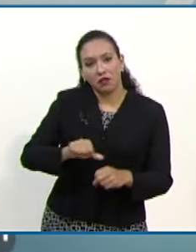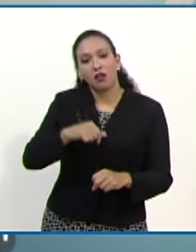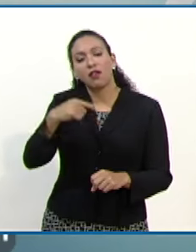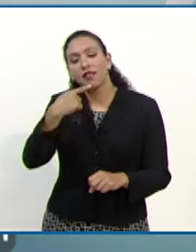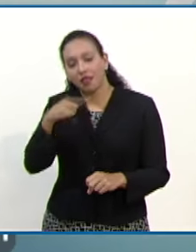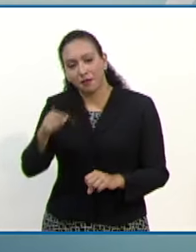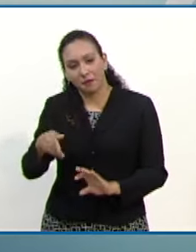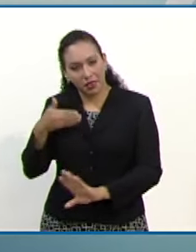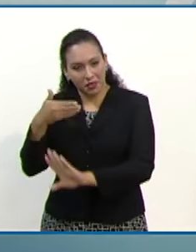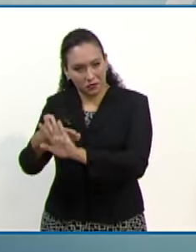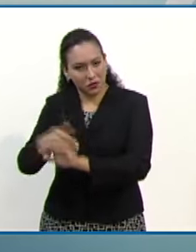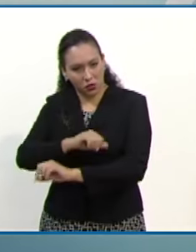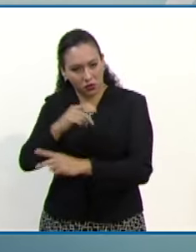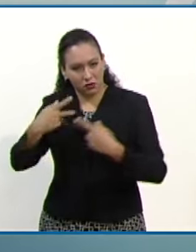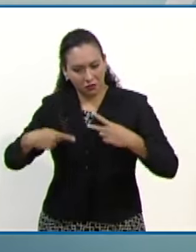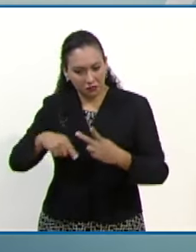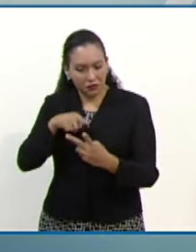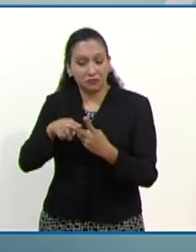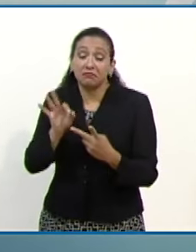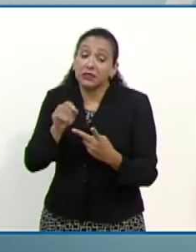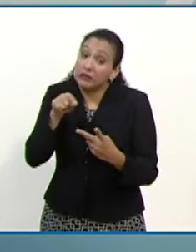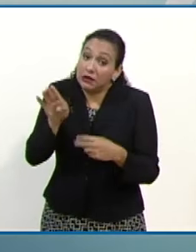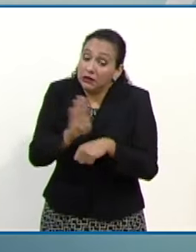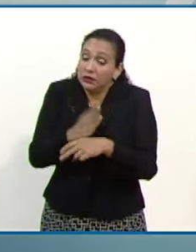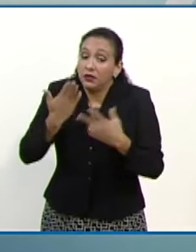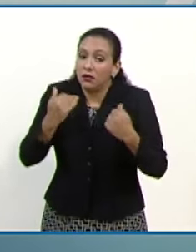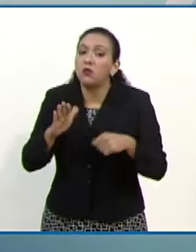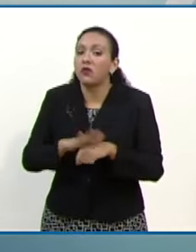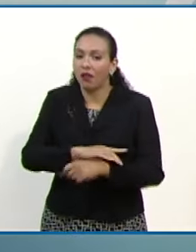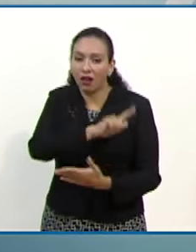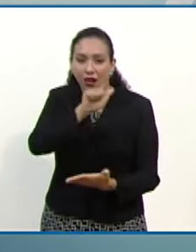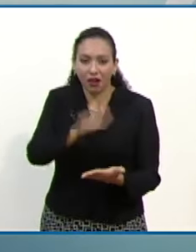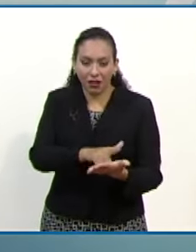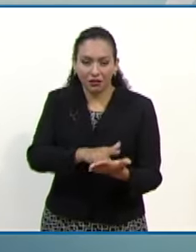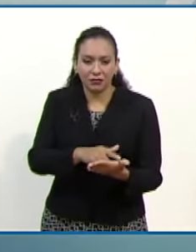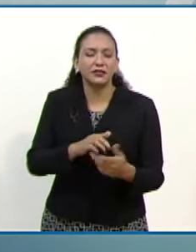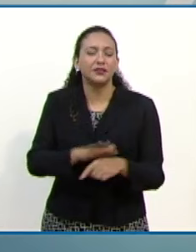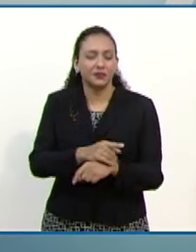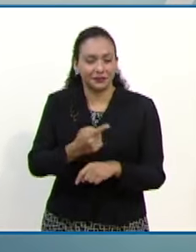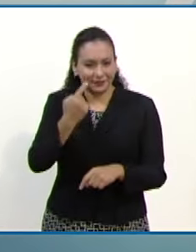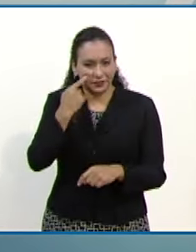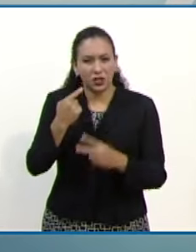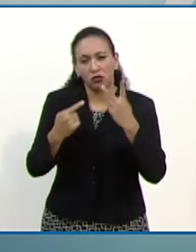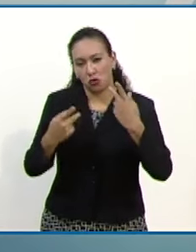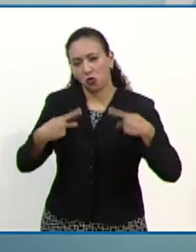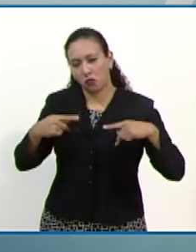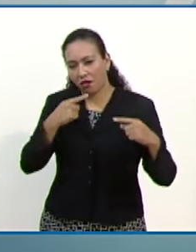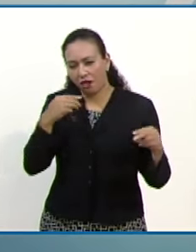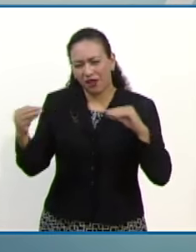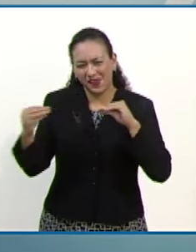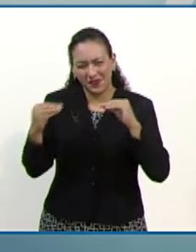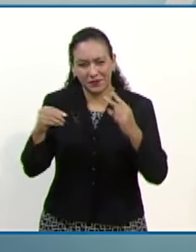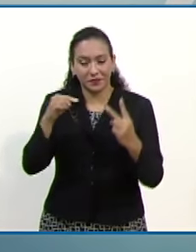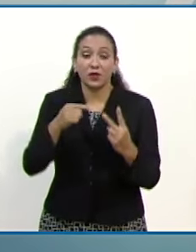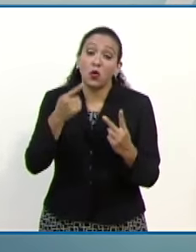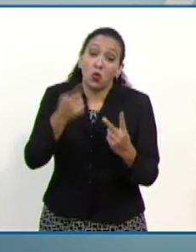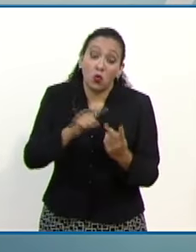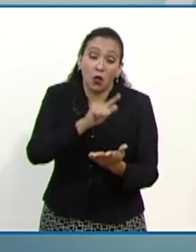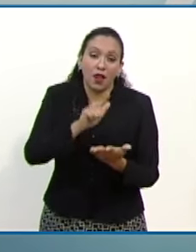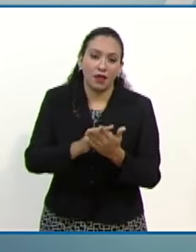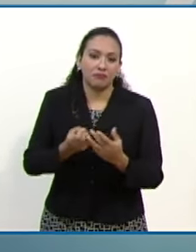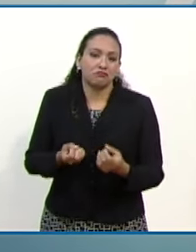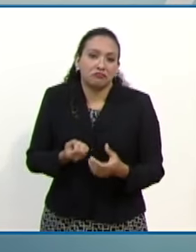ellas se respetan sus derechos, se hacen efectivos. Cuando existe un conflicto, indefectiblemente, por eso utilizo ese término, una persona